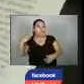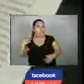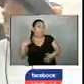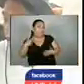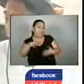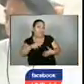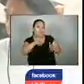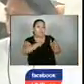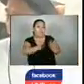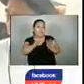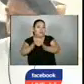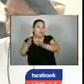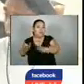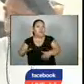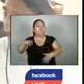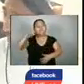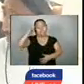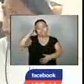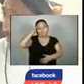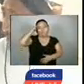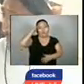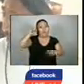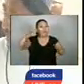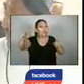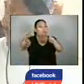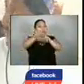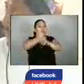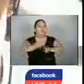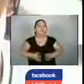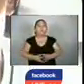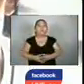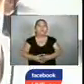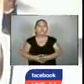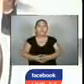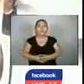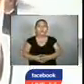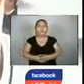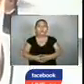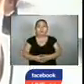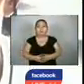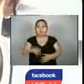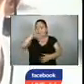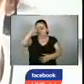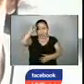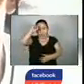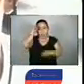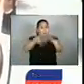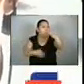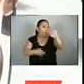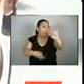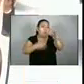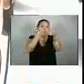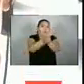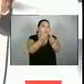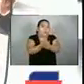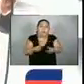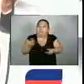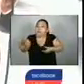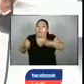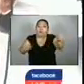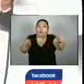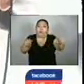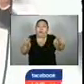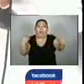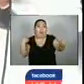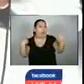y desde ese entonces trazaron sus objetivos para el viaje. En cualquier trabajo uno mete documentos o papeles y no,